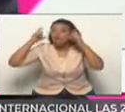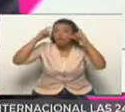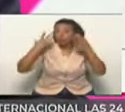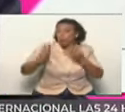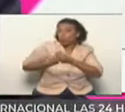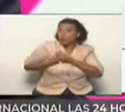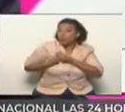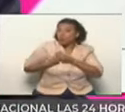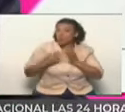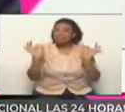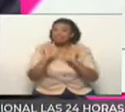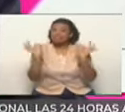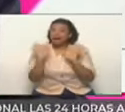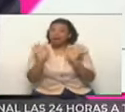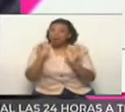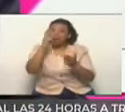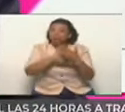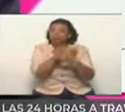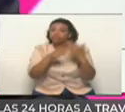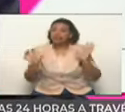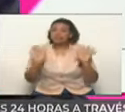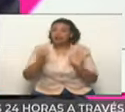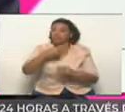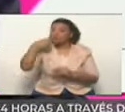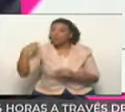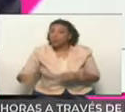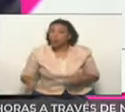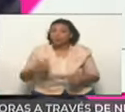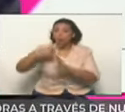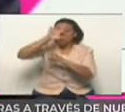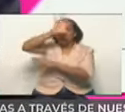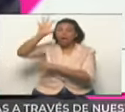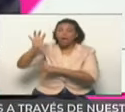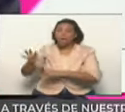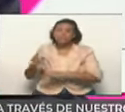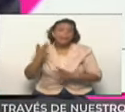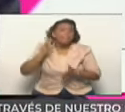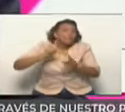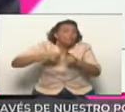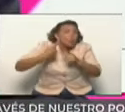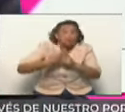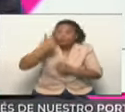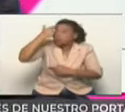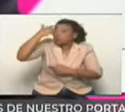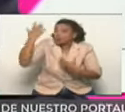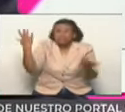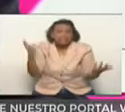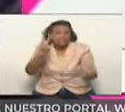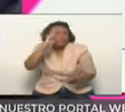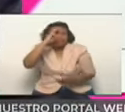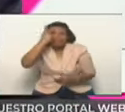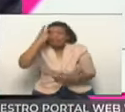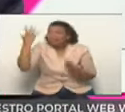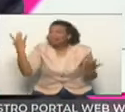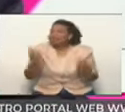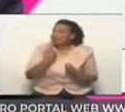con Lula, ni con Putin, ni con los demás. Entonces, no sé, no es casquillo, es